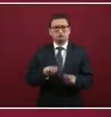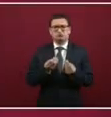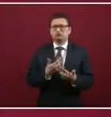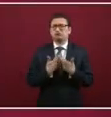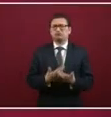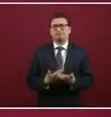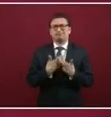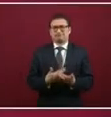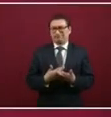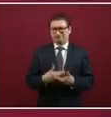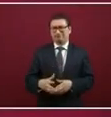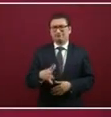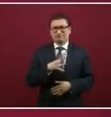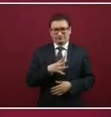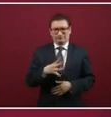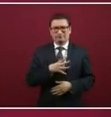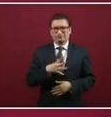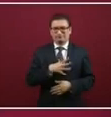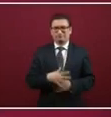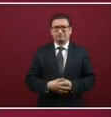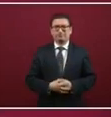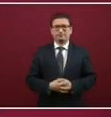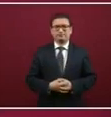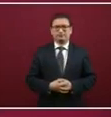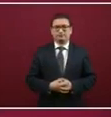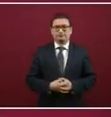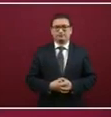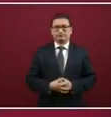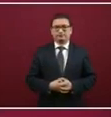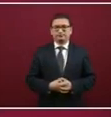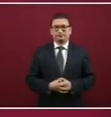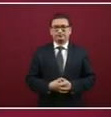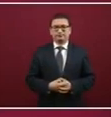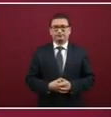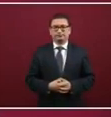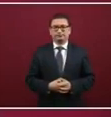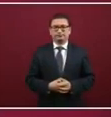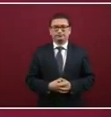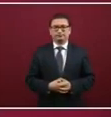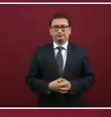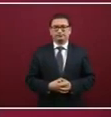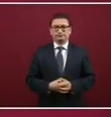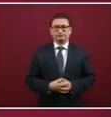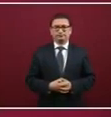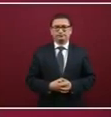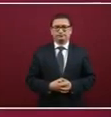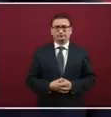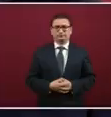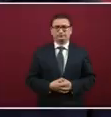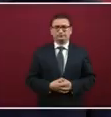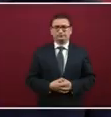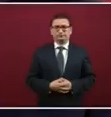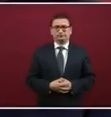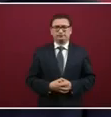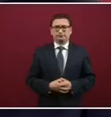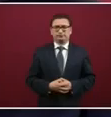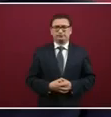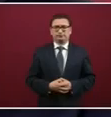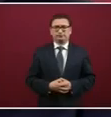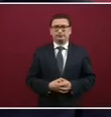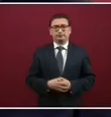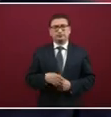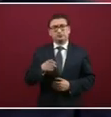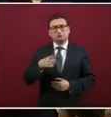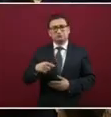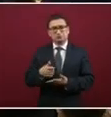de valores en nuestro pueblo que nos van a ayudar a regenerar la